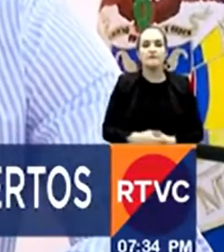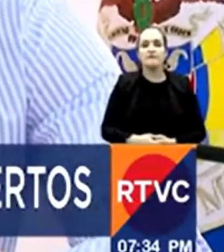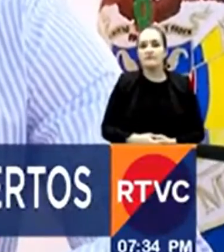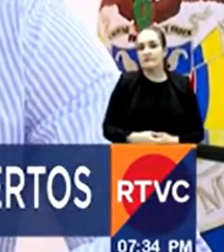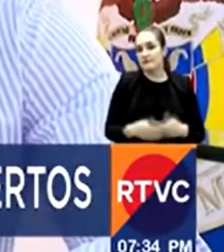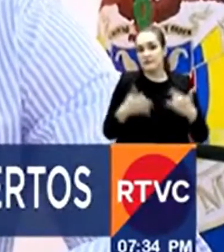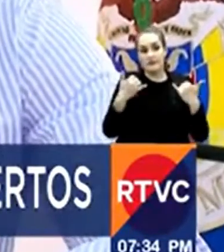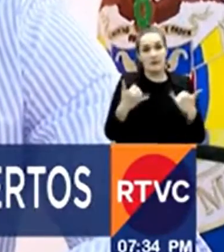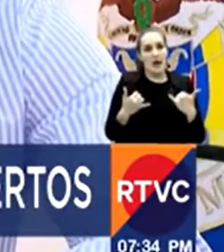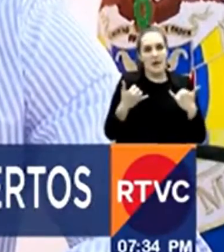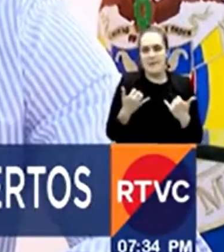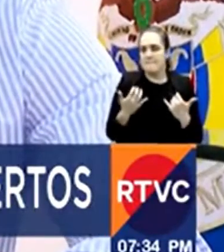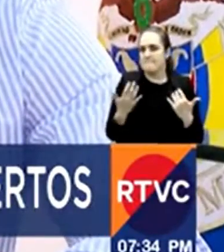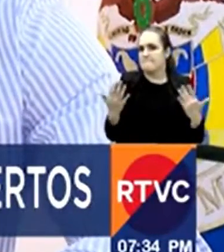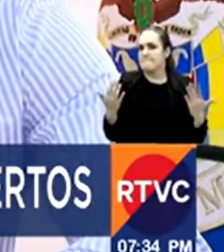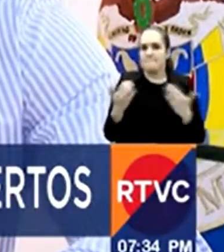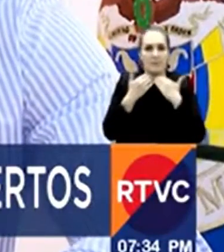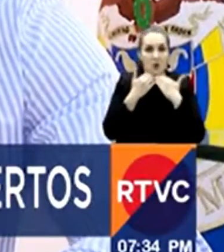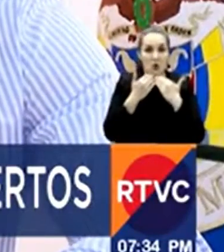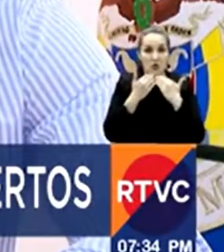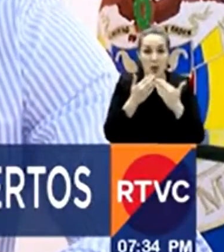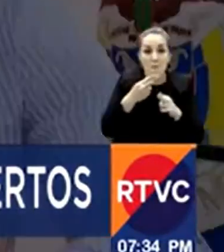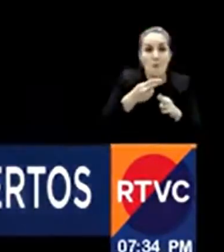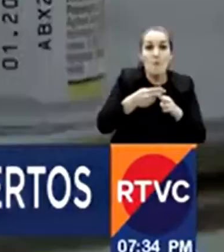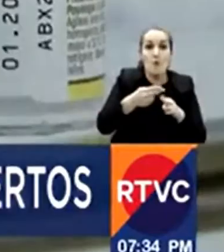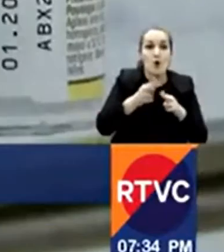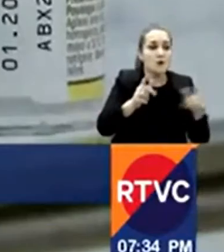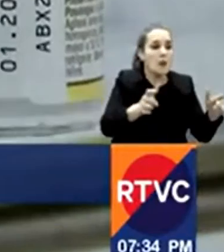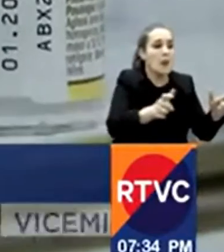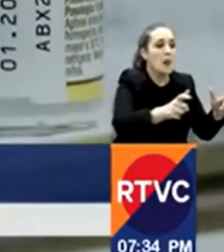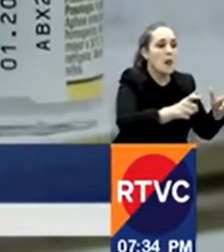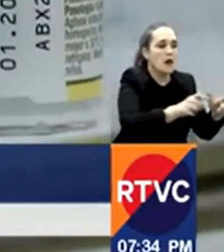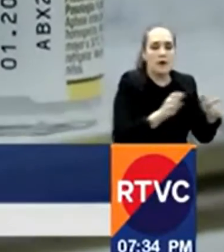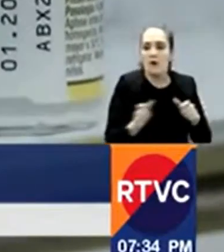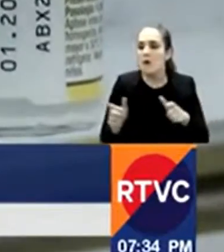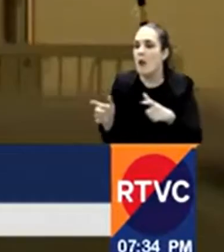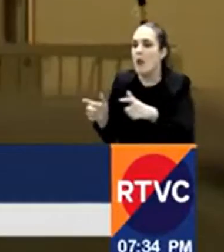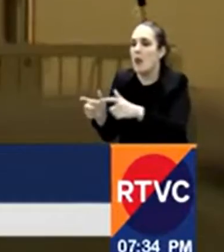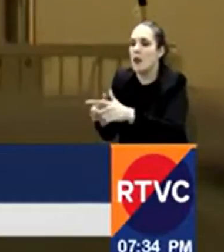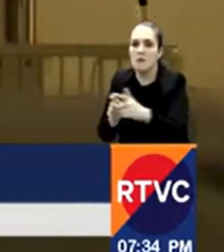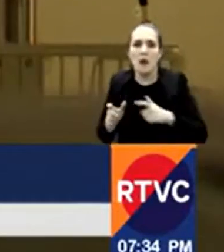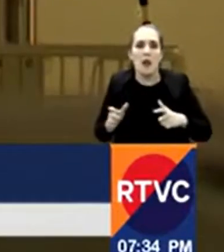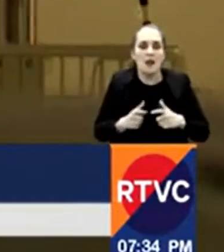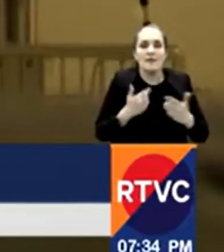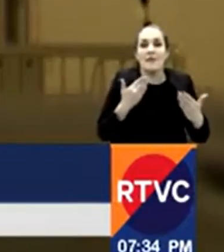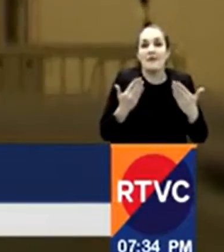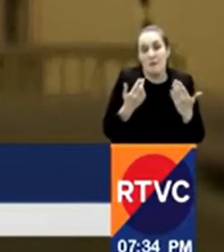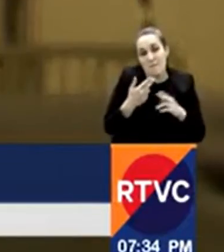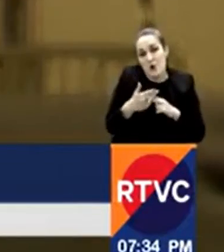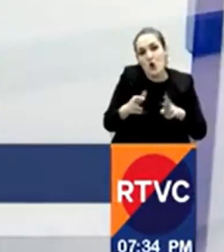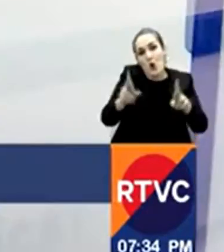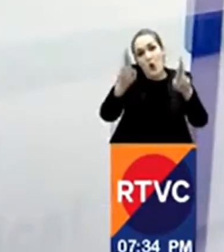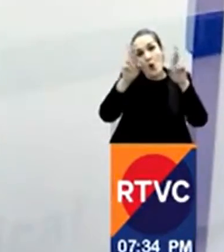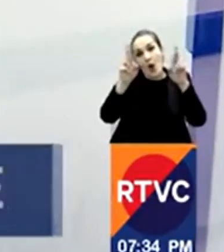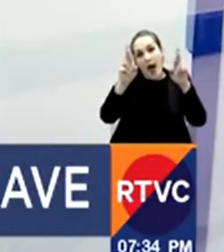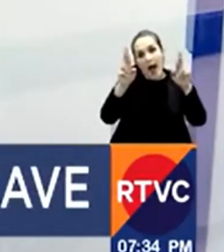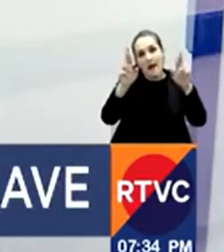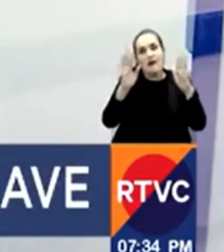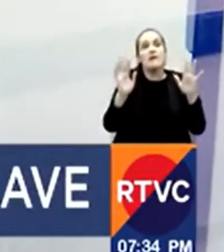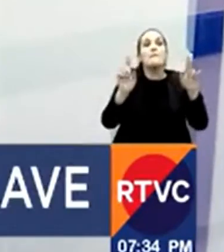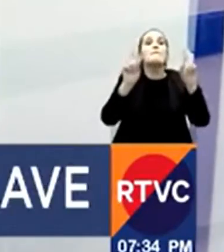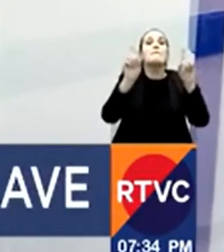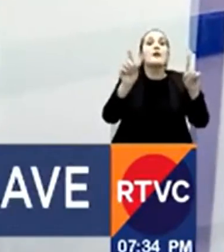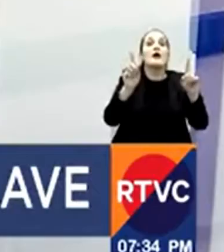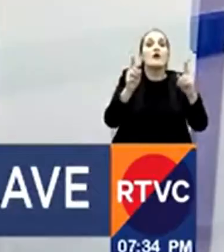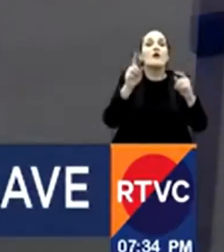prematuro saber si entraremos en una endemia en el corto plazo. Todos, como lo digo, queremos que eso suceda. ¿Qué se necesita? Que el